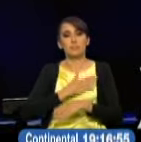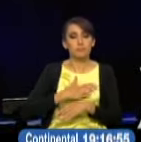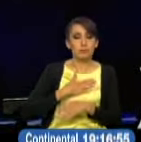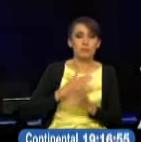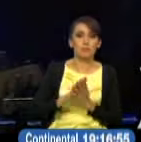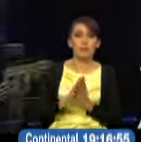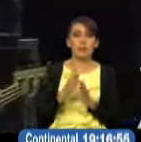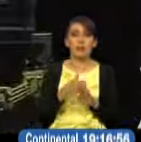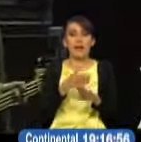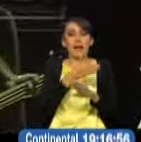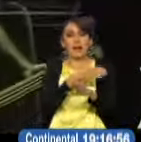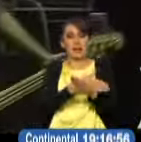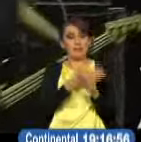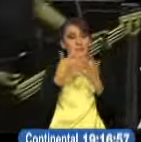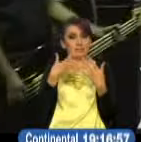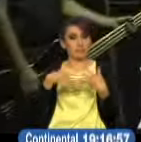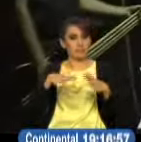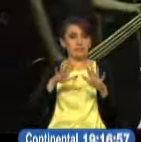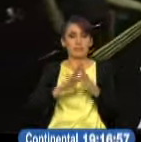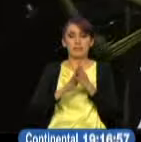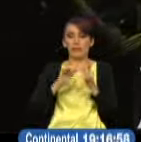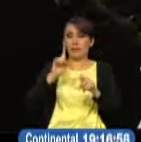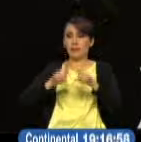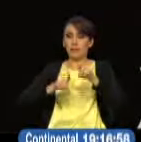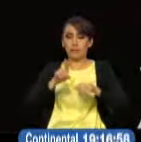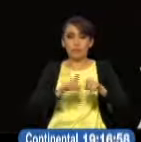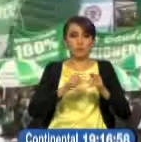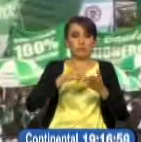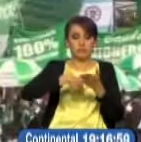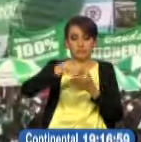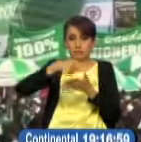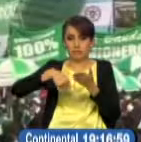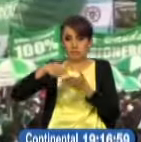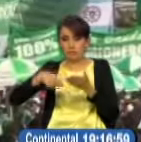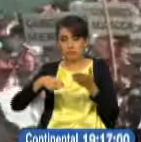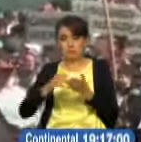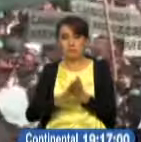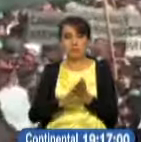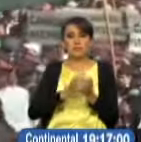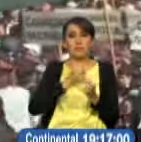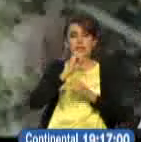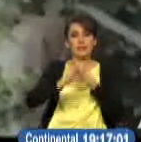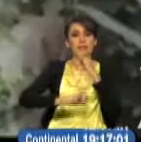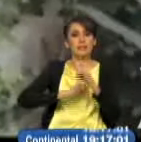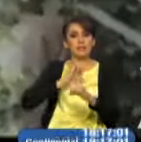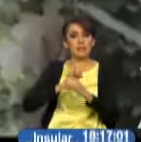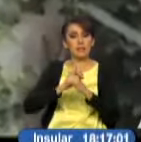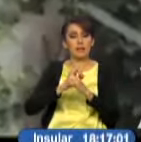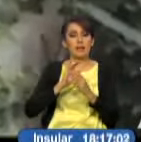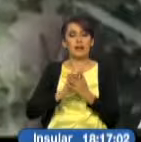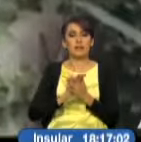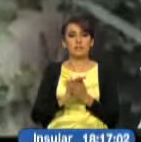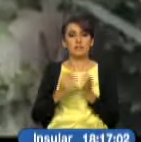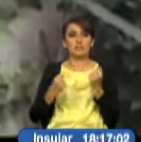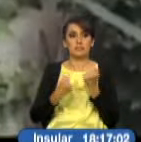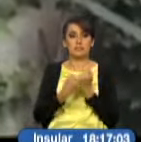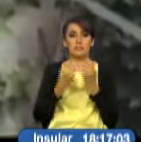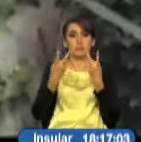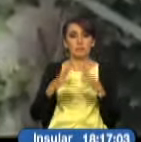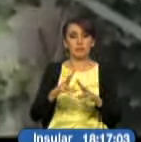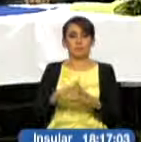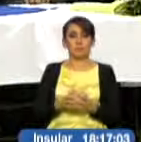el respaldo de intelectuales extranjeros, entre artistas y escritores como el argentino Attilio Borón y el cantautor Víctor Heredia.